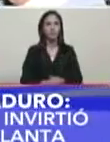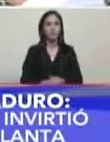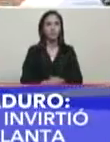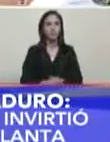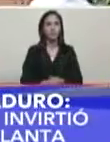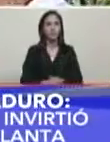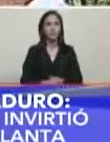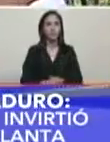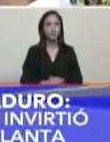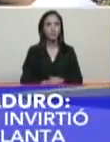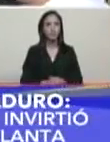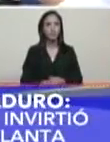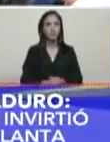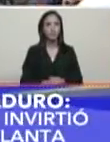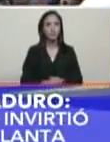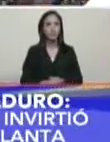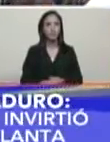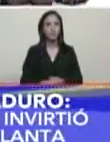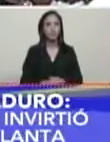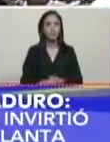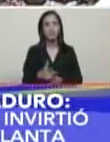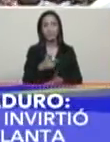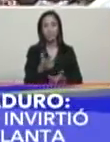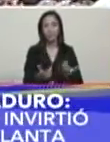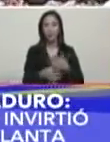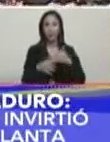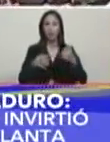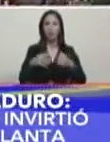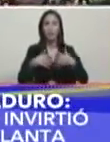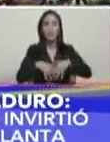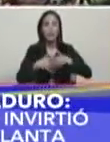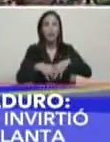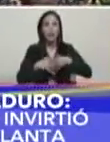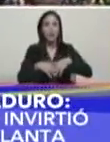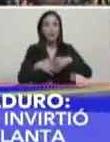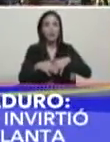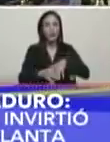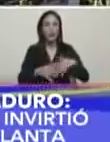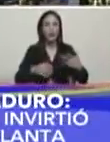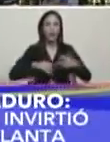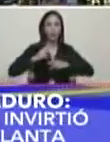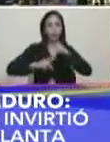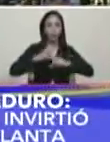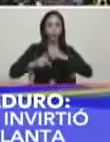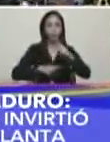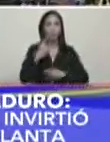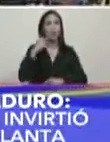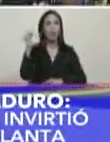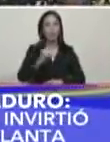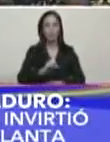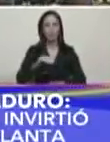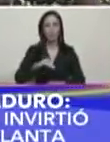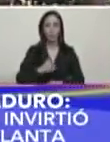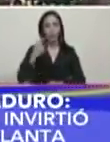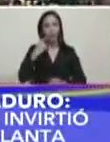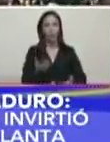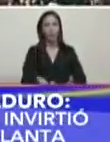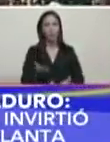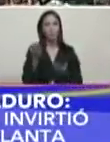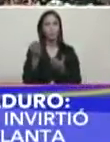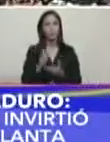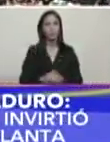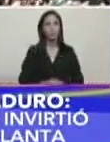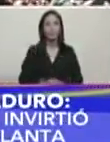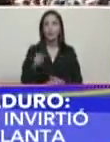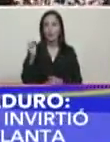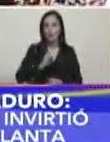conocimiento científico de nuestros trabajadores, se va. Venezuela, sí se puede, Venezuela, sí se